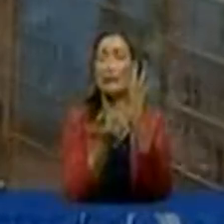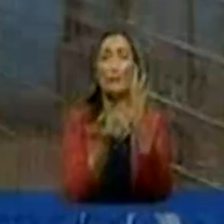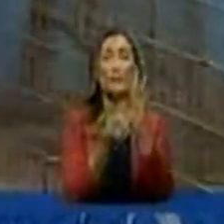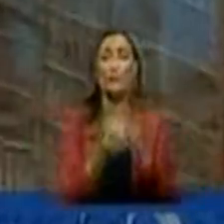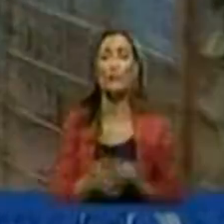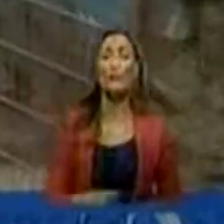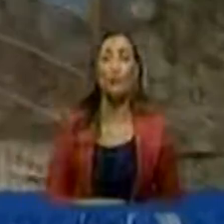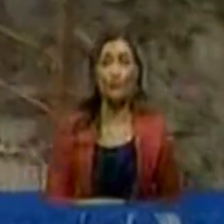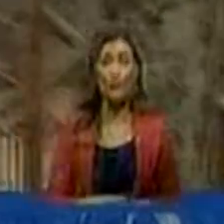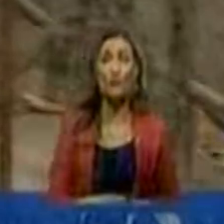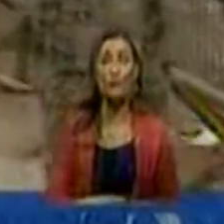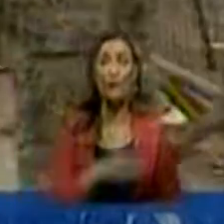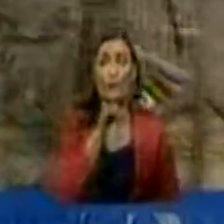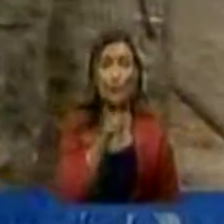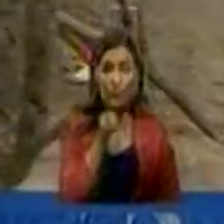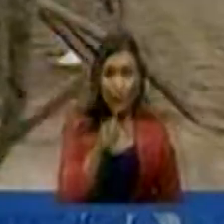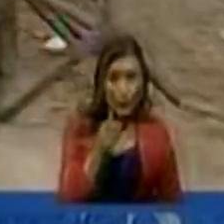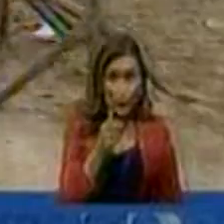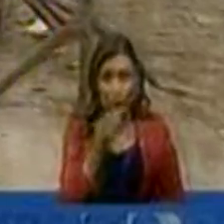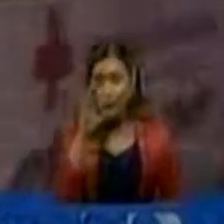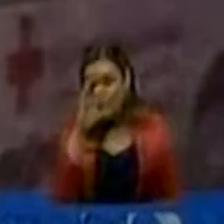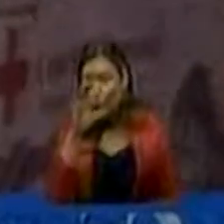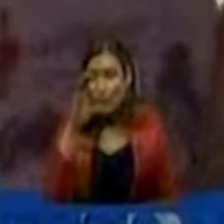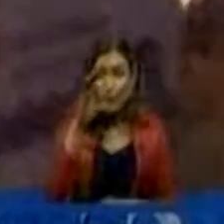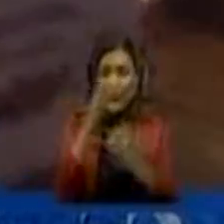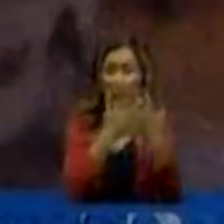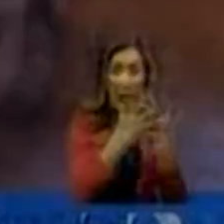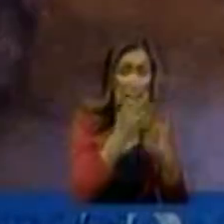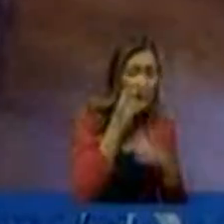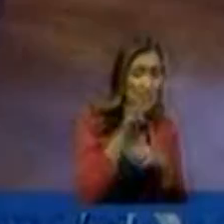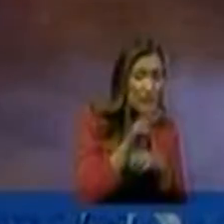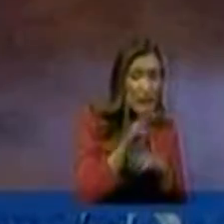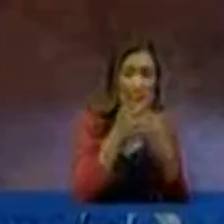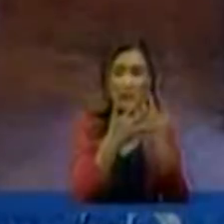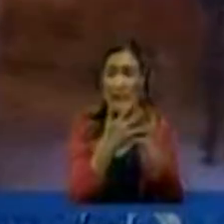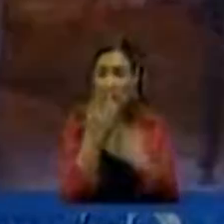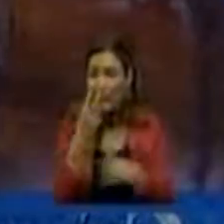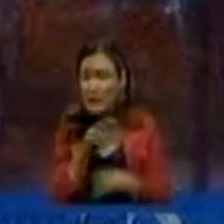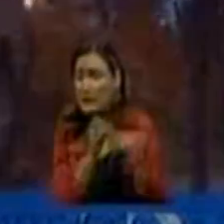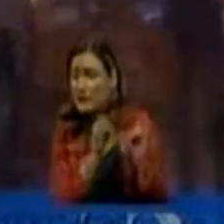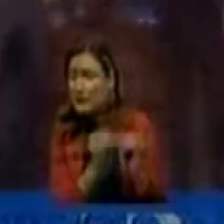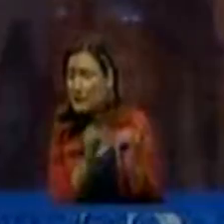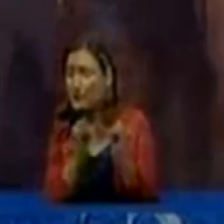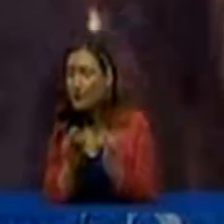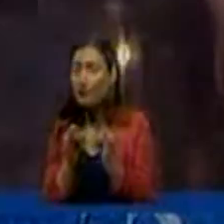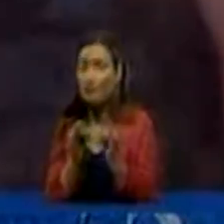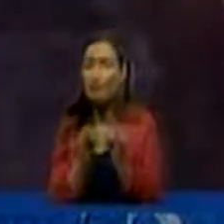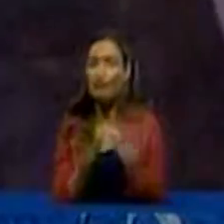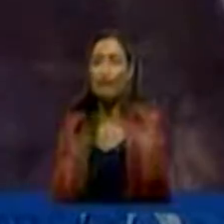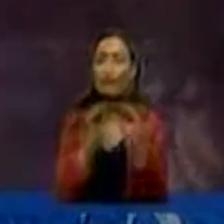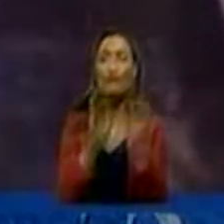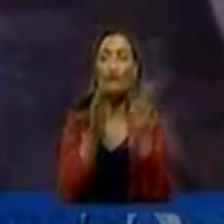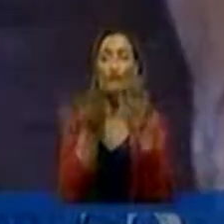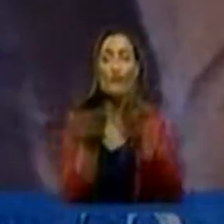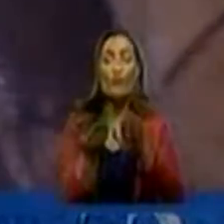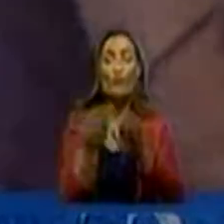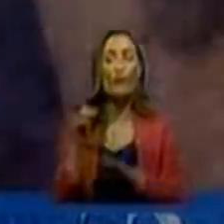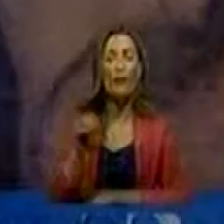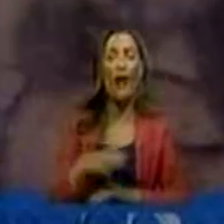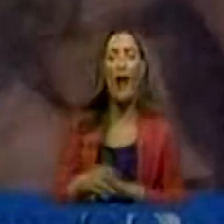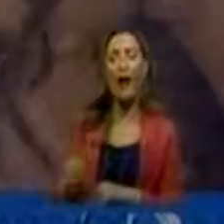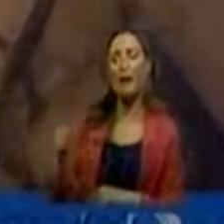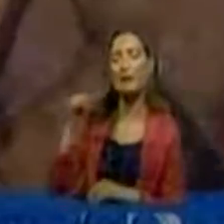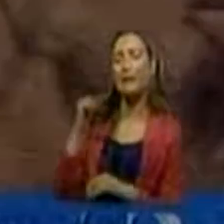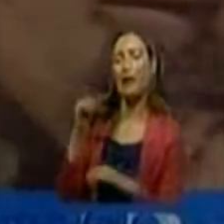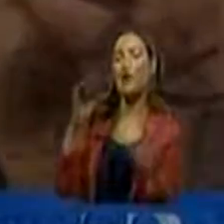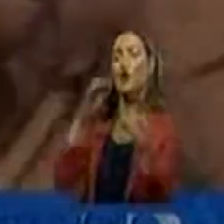hay que hacer un recorrido en todas las celdas. No se descarta que la cifra de fallecidos podría aumentar porque durante la noche y durante